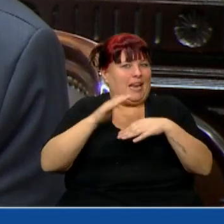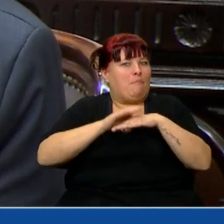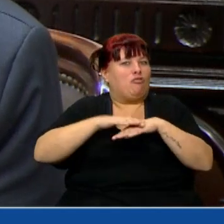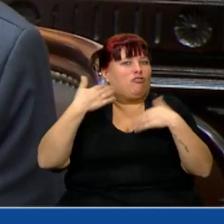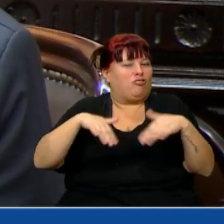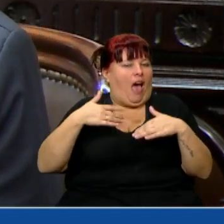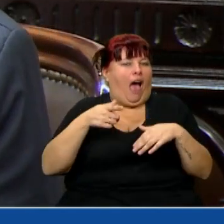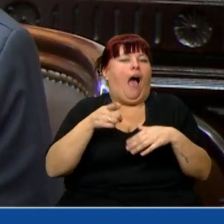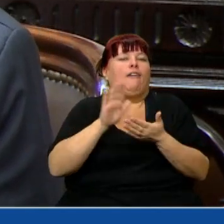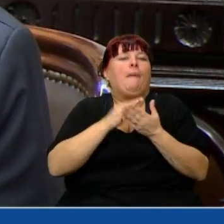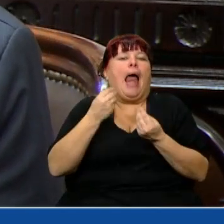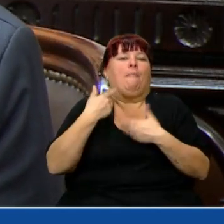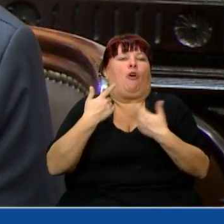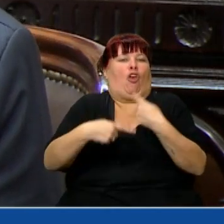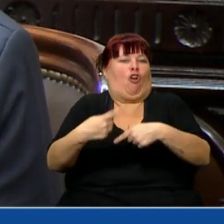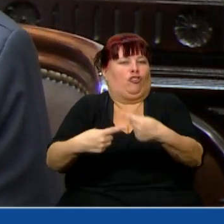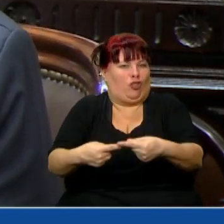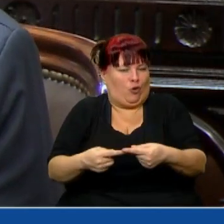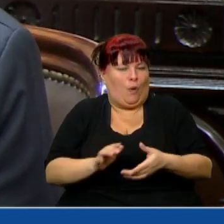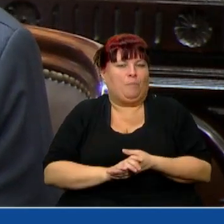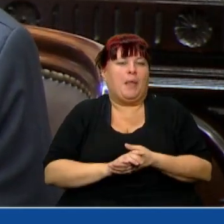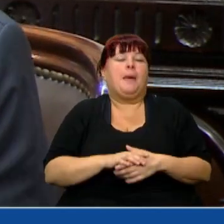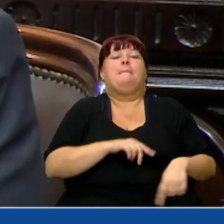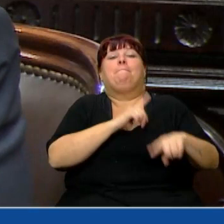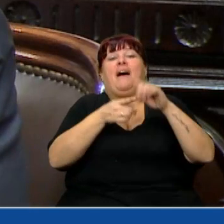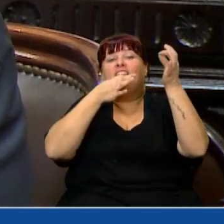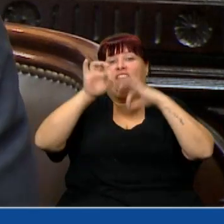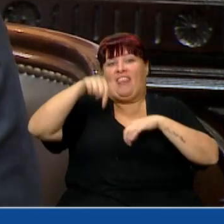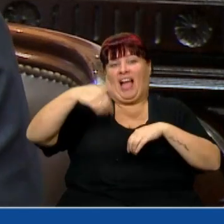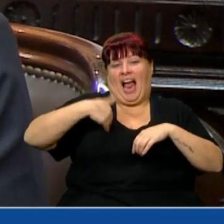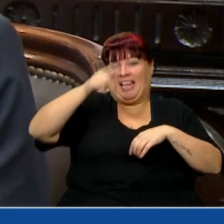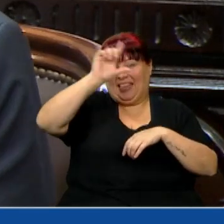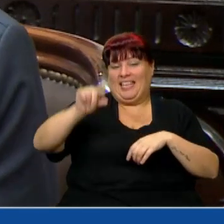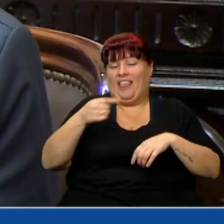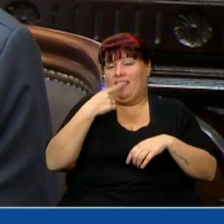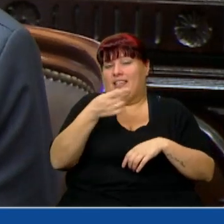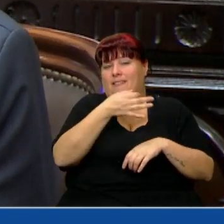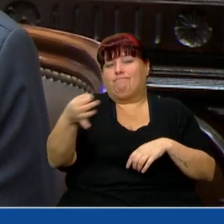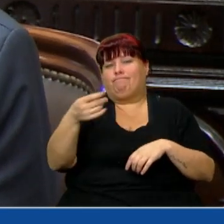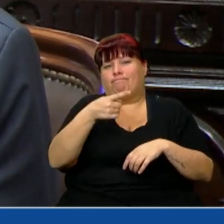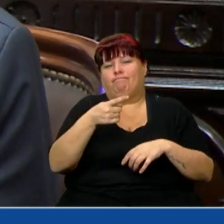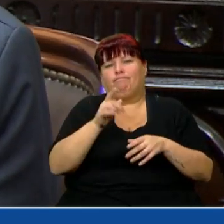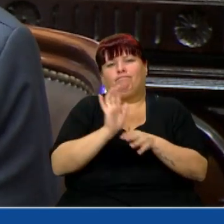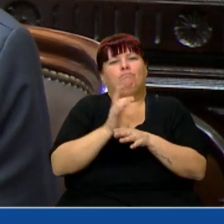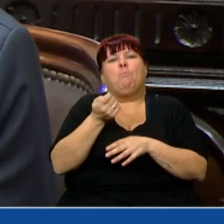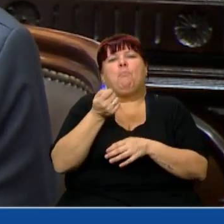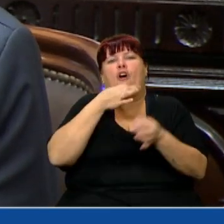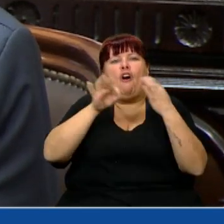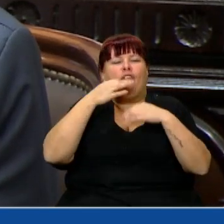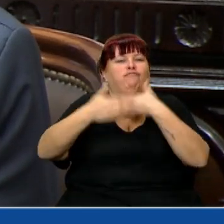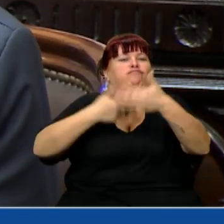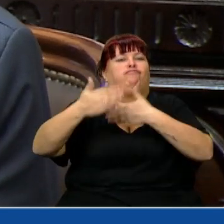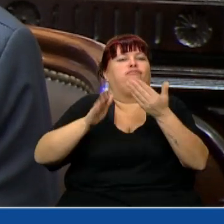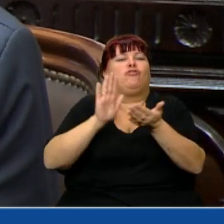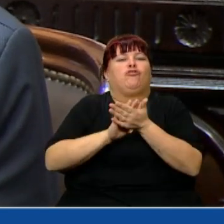importante en su continuidad, sumado a que lo que se vende en el mercado interno, como también bien se dijo, realmente es poco lo que se ha